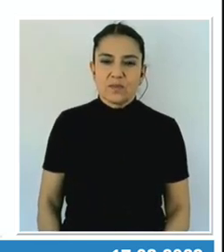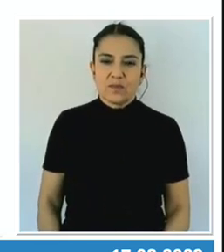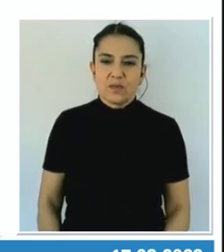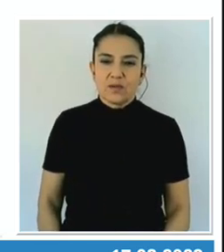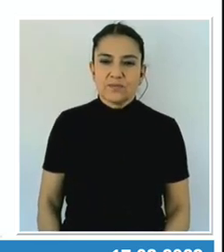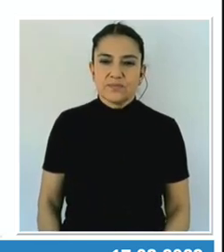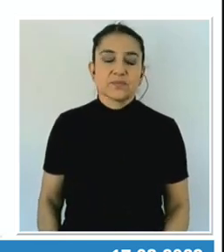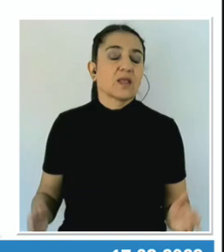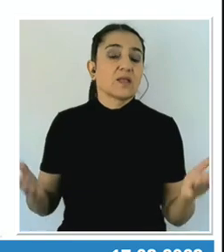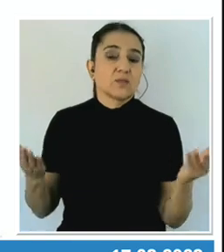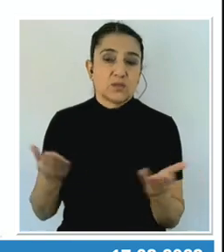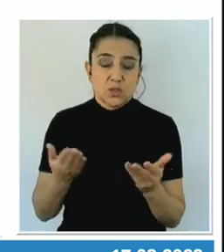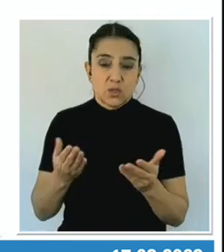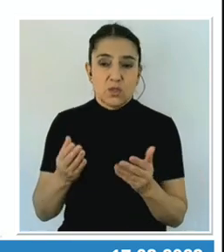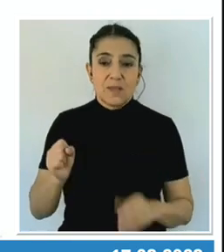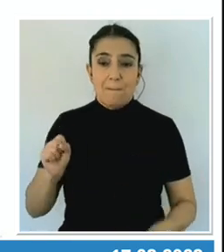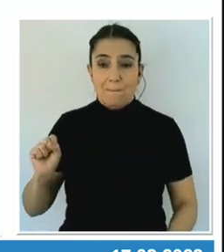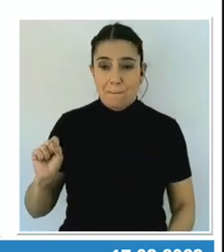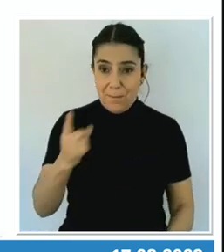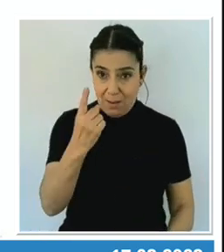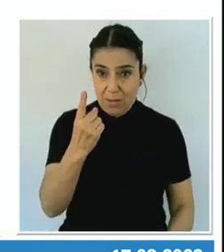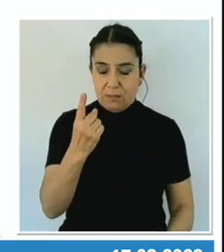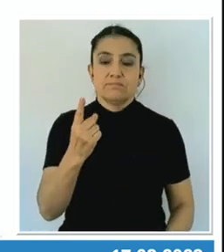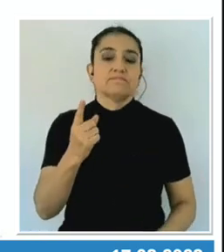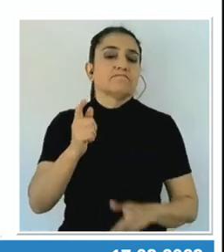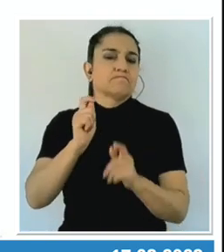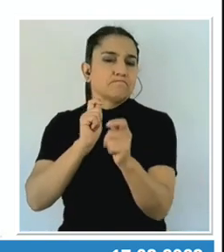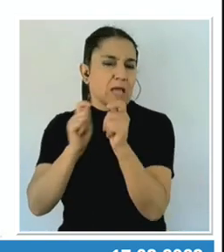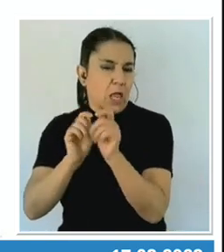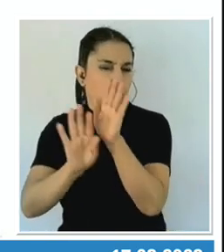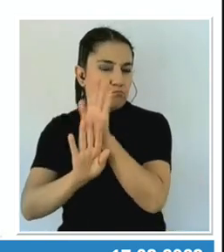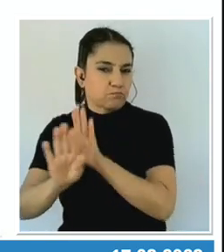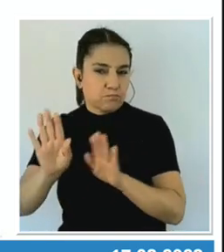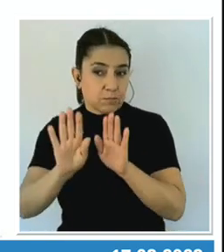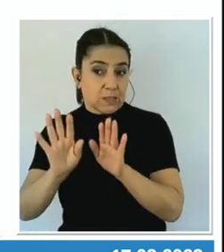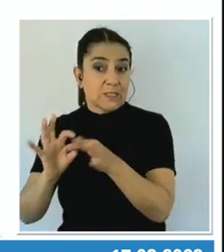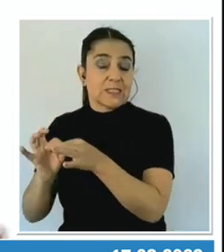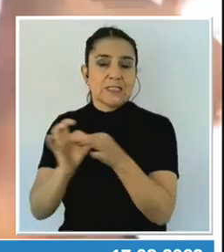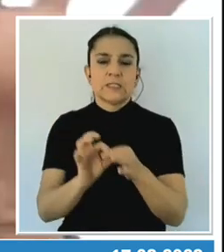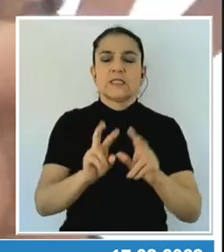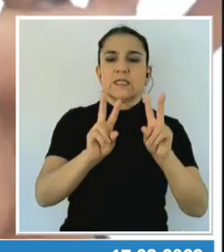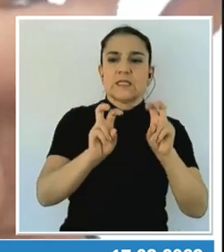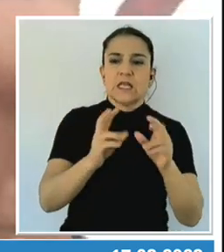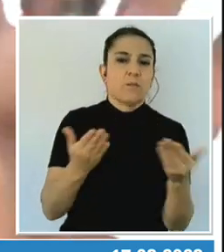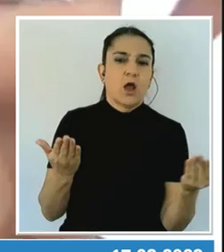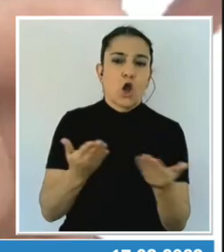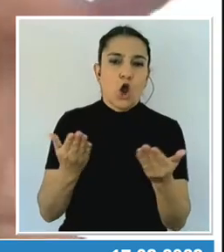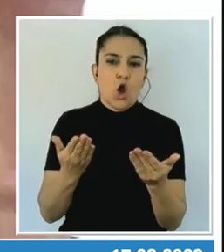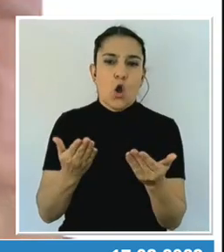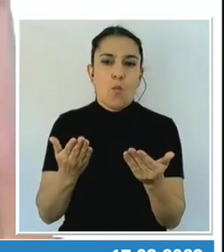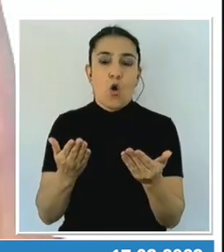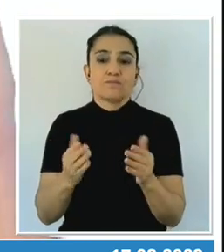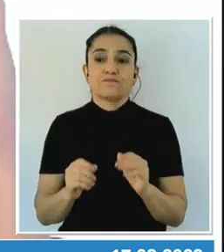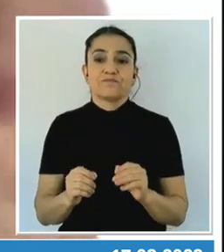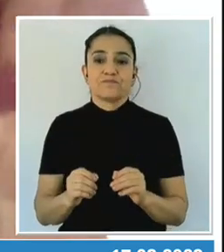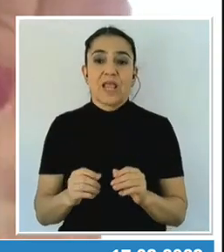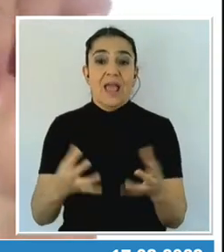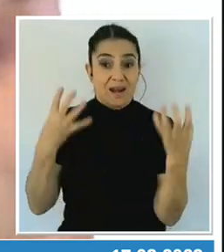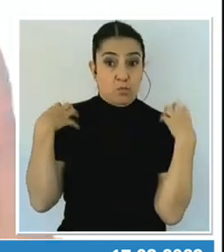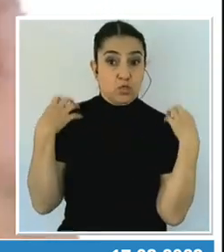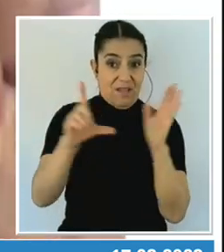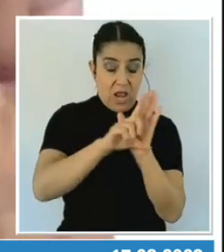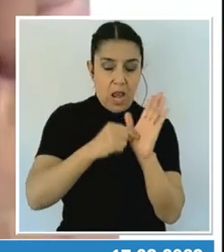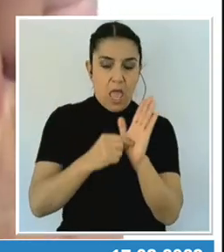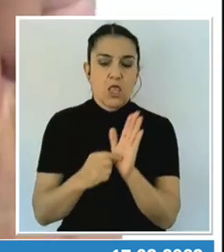Entonces, el primer riesgo estaría relacionado, creo yo, con la regulación que hace el legislador, se proyectaría a esa dimensión. Y el